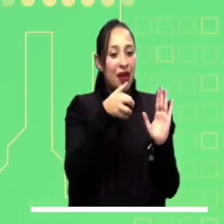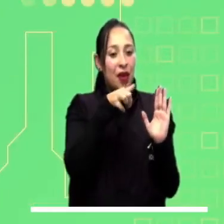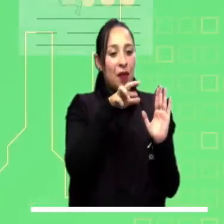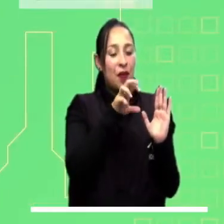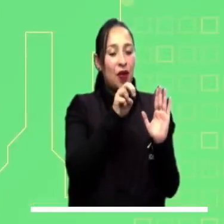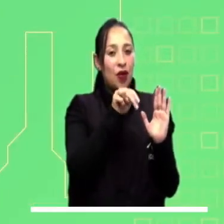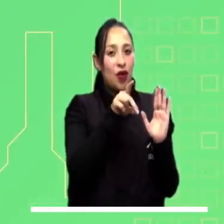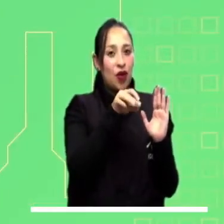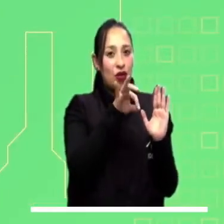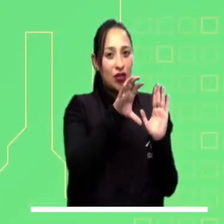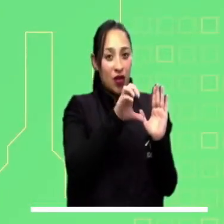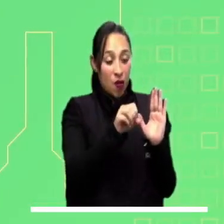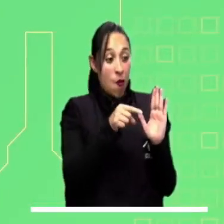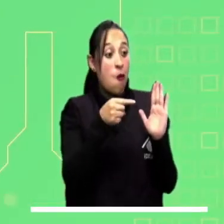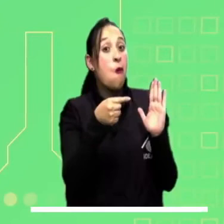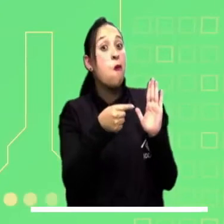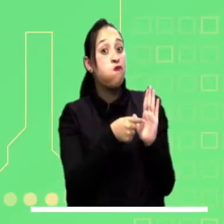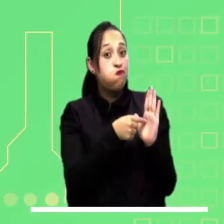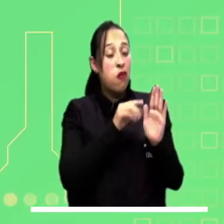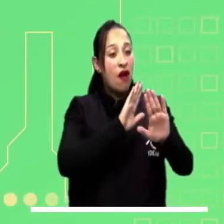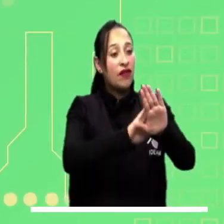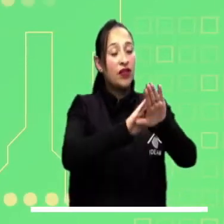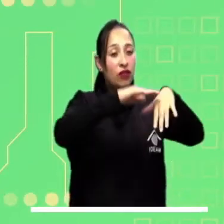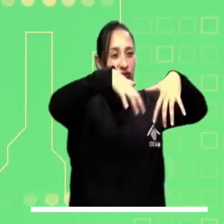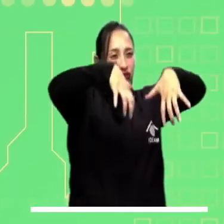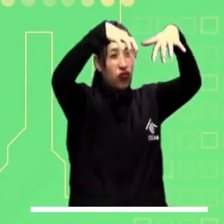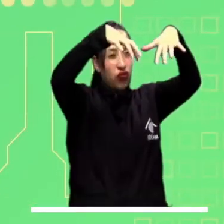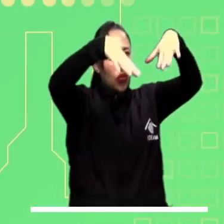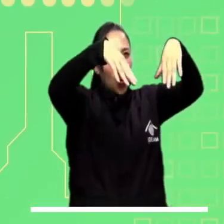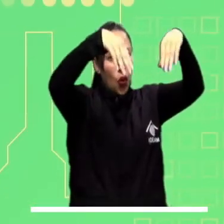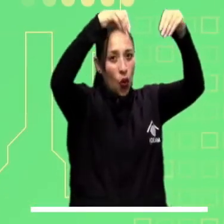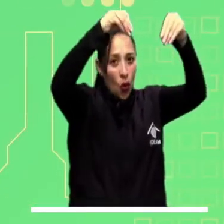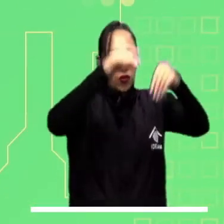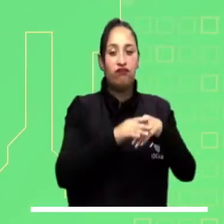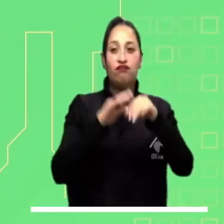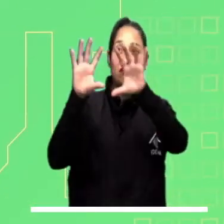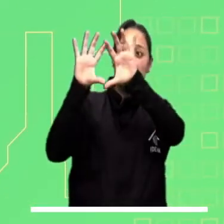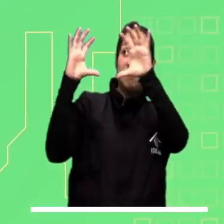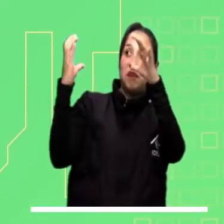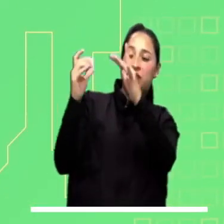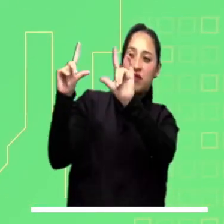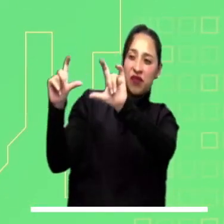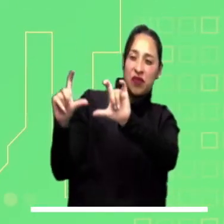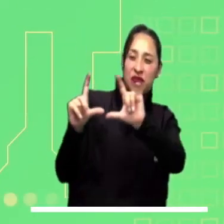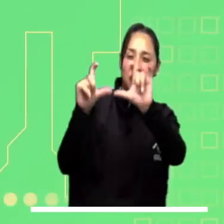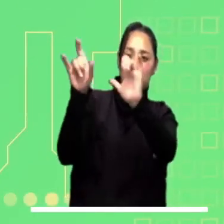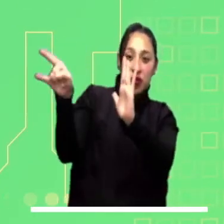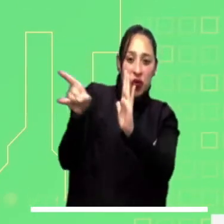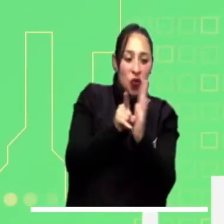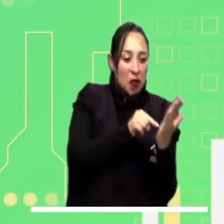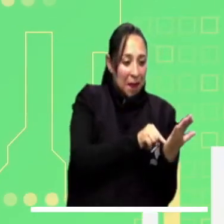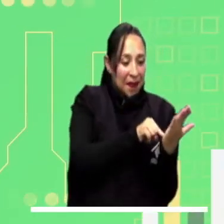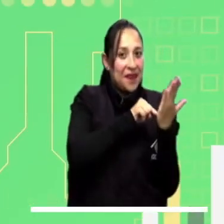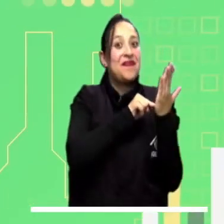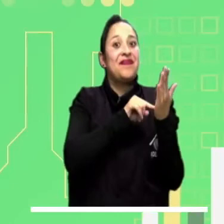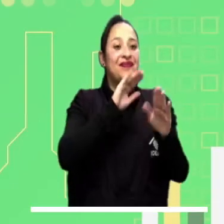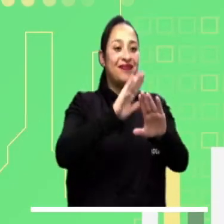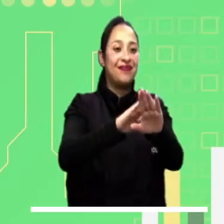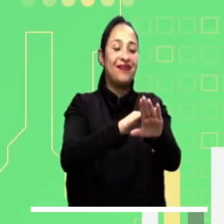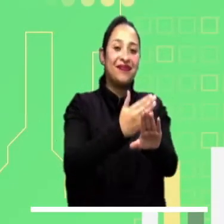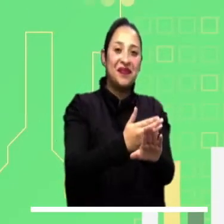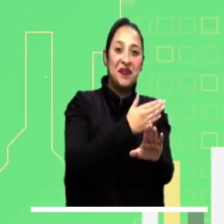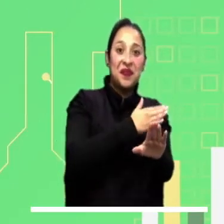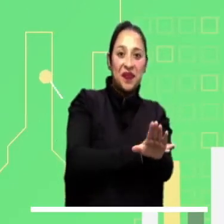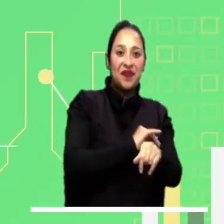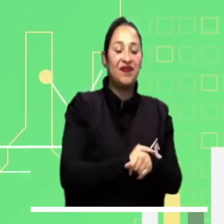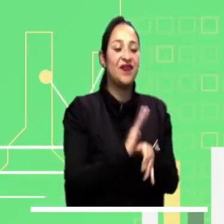Pronóstico. Consulte los pronósticos del estado del tiempo, las imágenes satelitales y conozca las principales alertas tempranas.